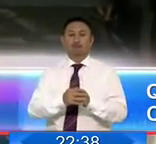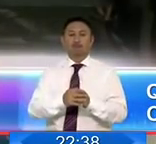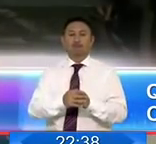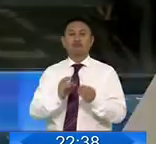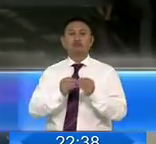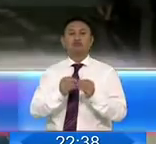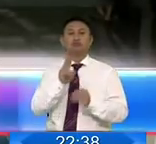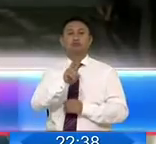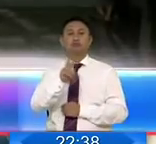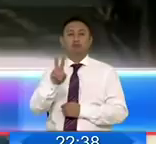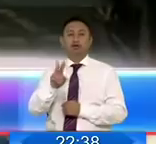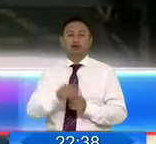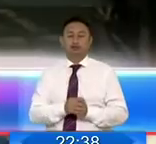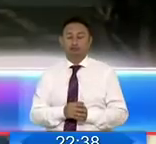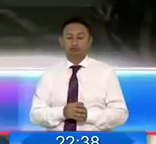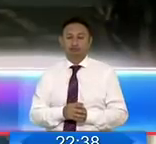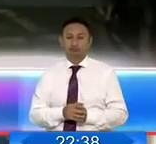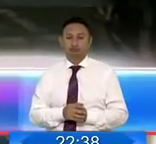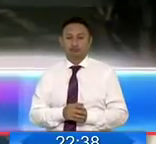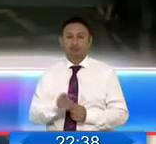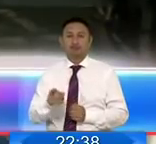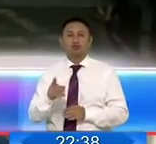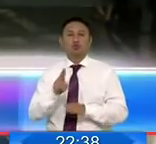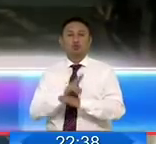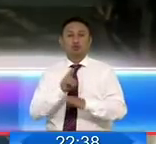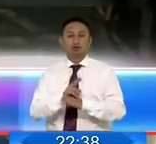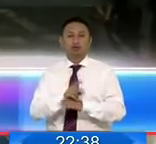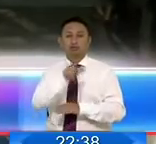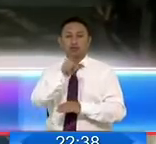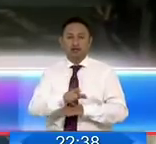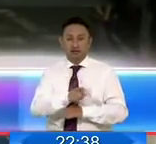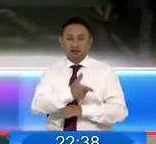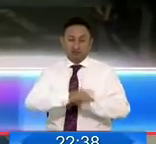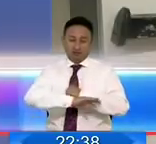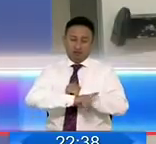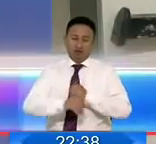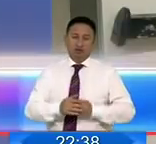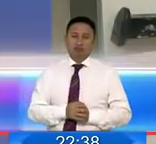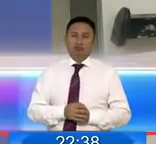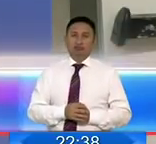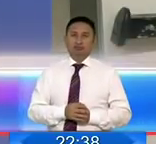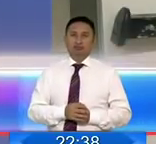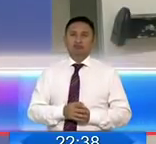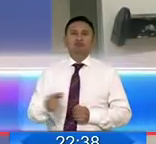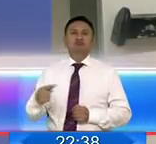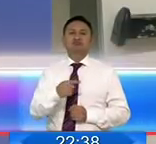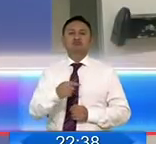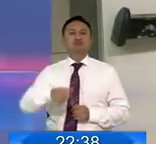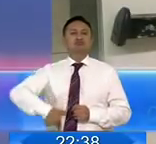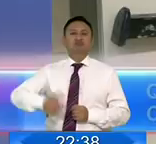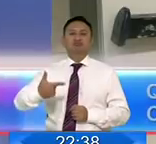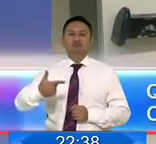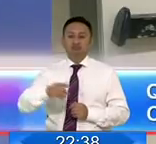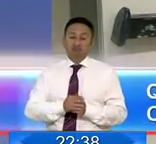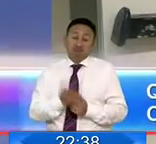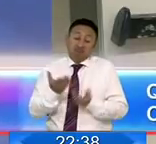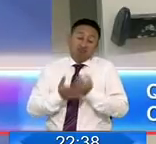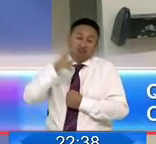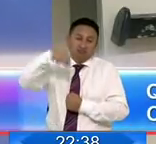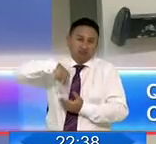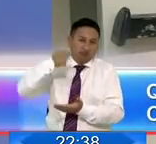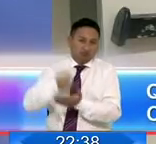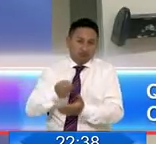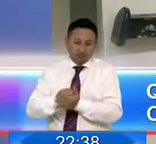que presumiblemente era utilizada para realizar hechos delictivos. El arma seguramente la consiguieron en el mercado negro, no